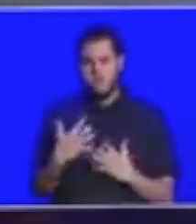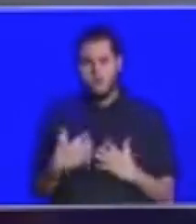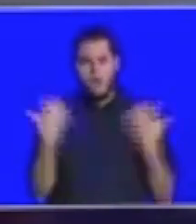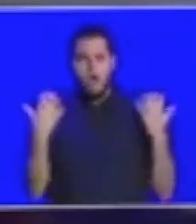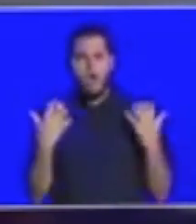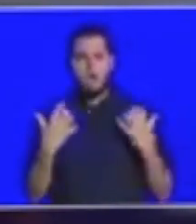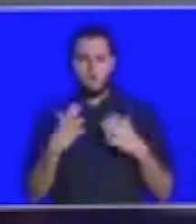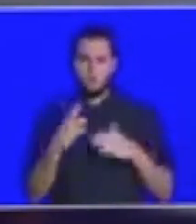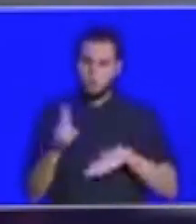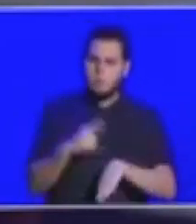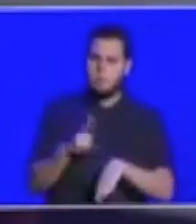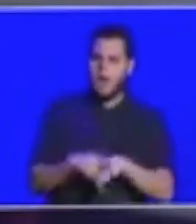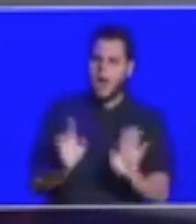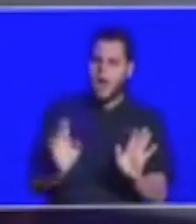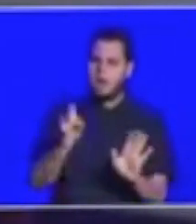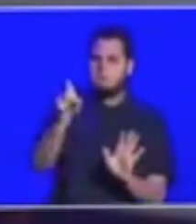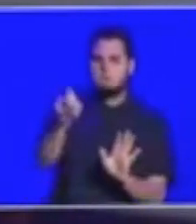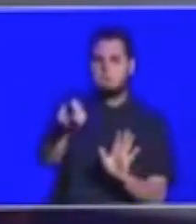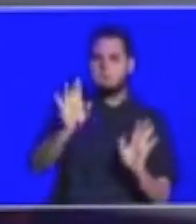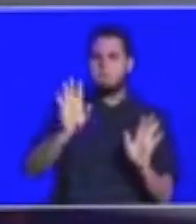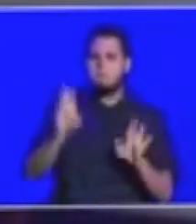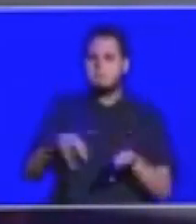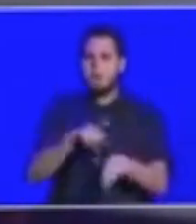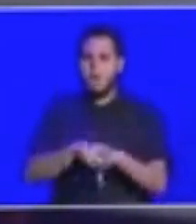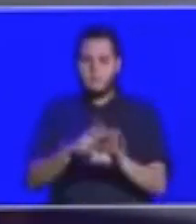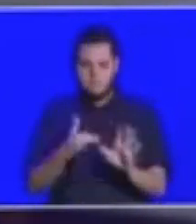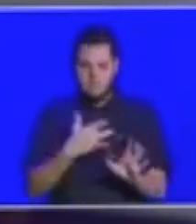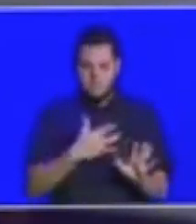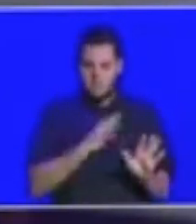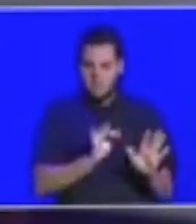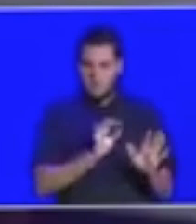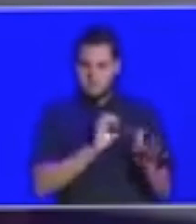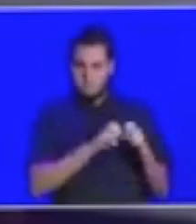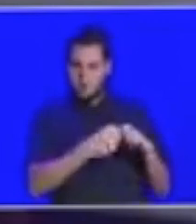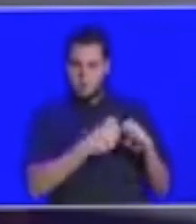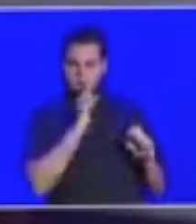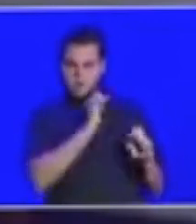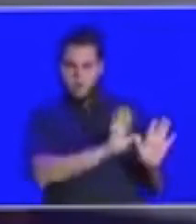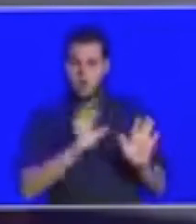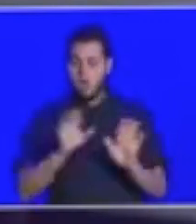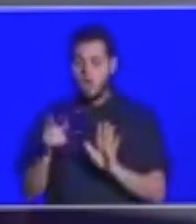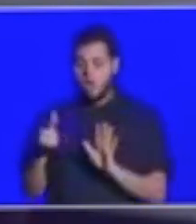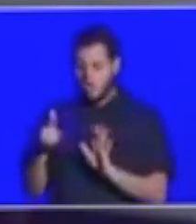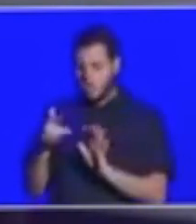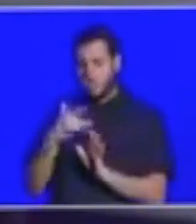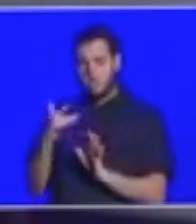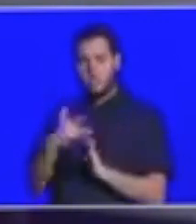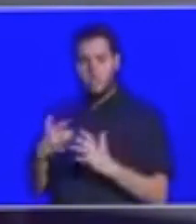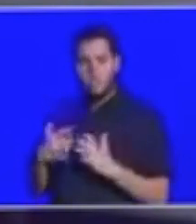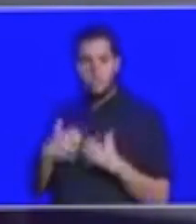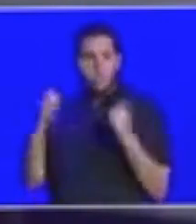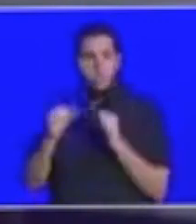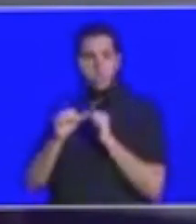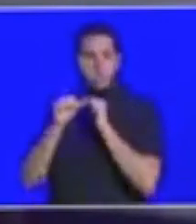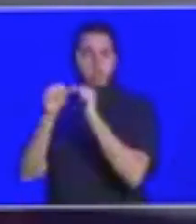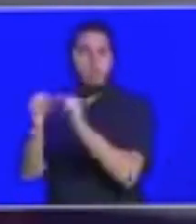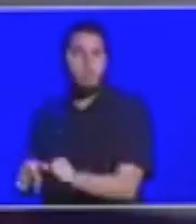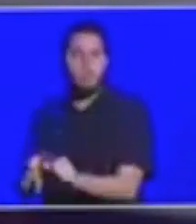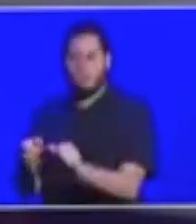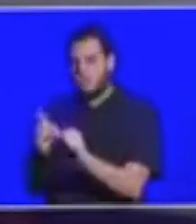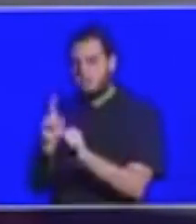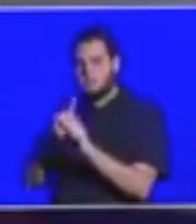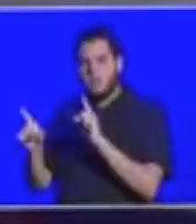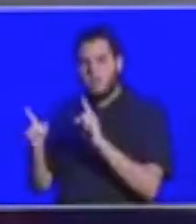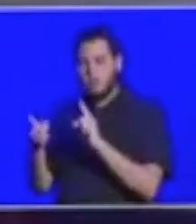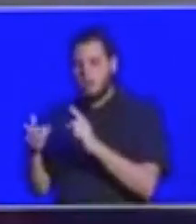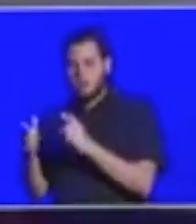normal y necesario. Sentirlo no es el problema. El problema es no hacer algo con ese sentimiento, es no ponerlo a funcionar a